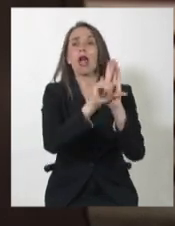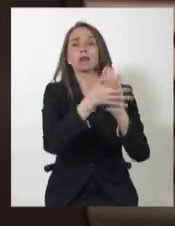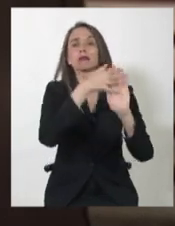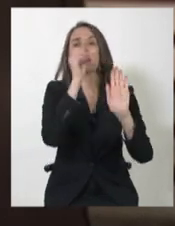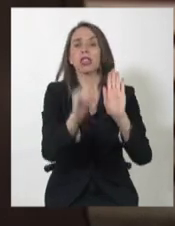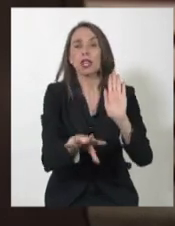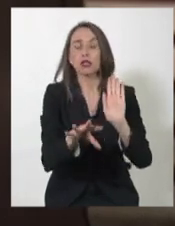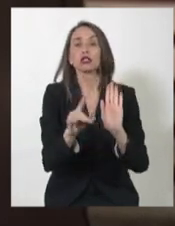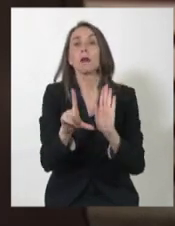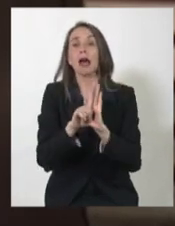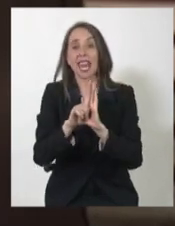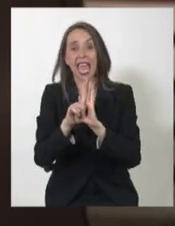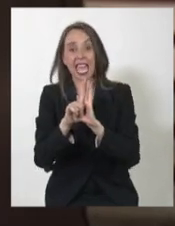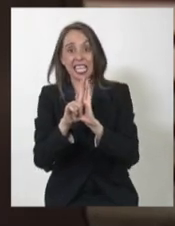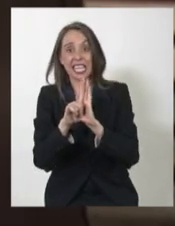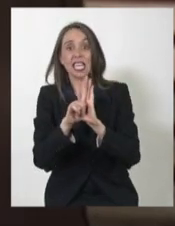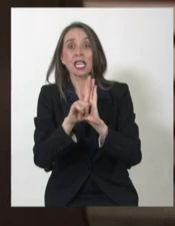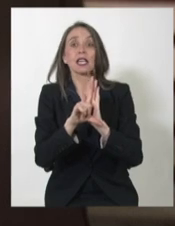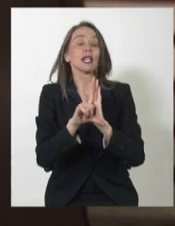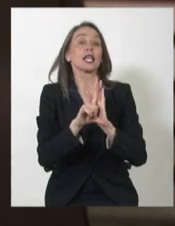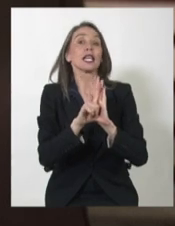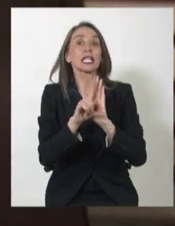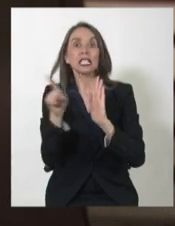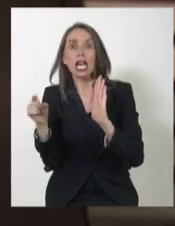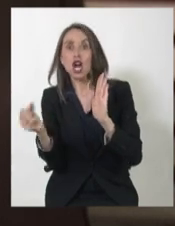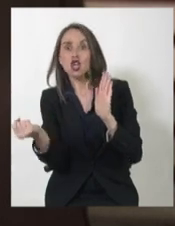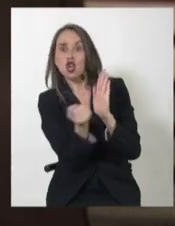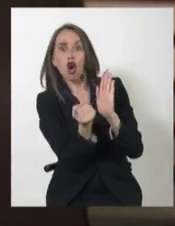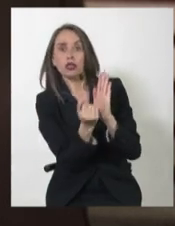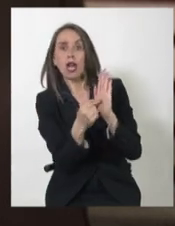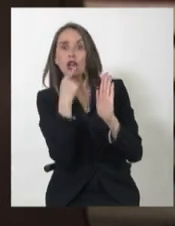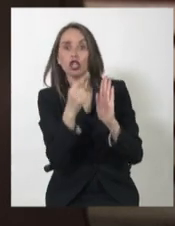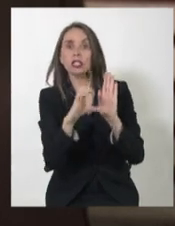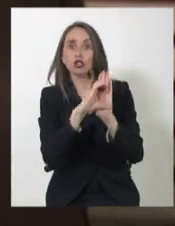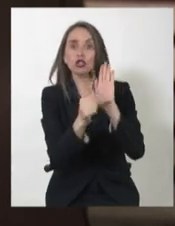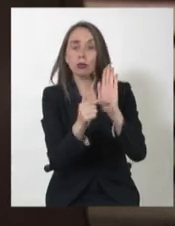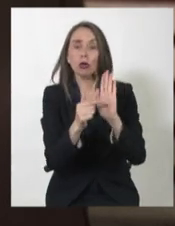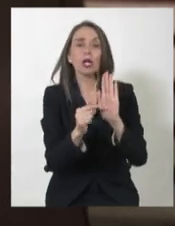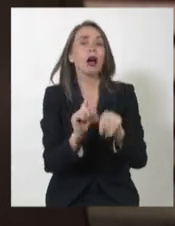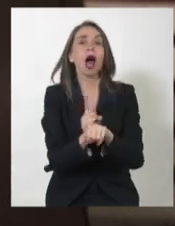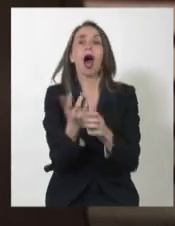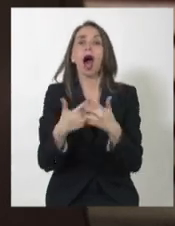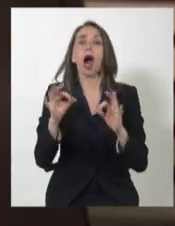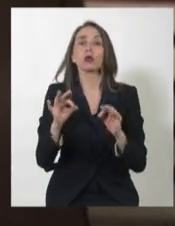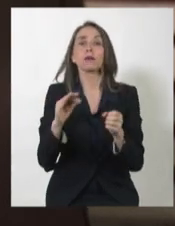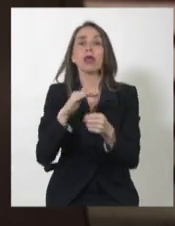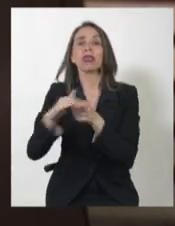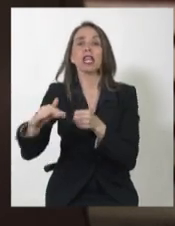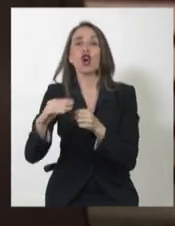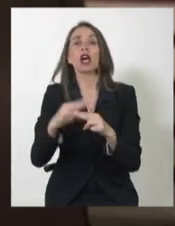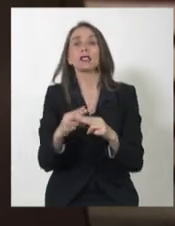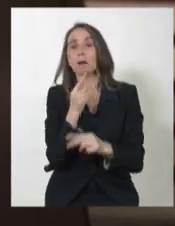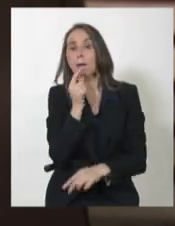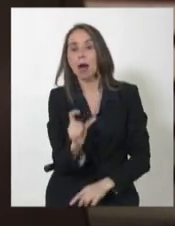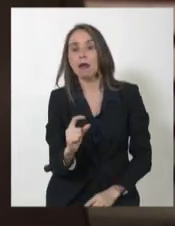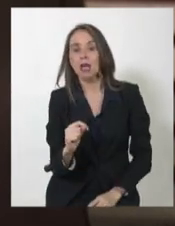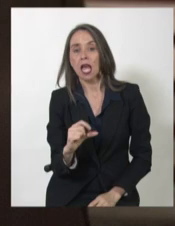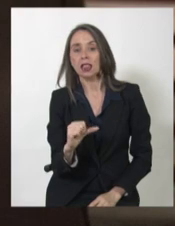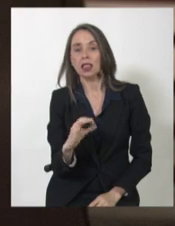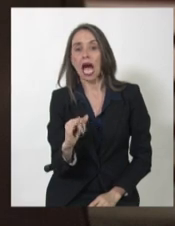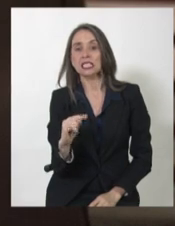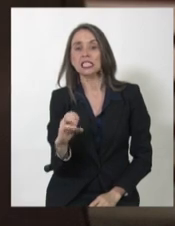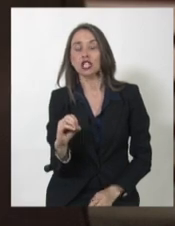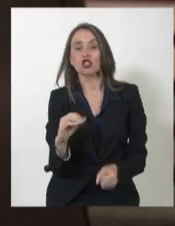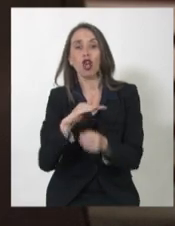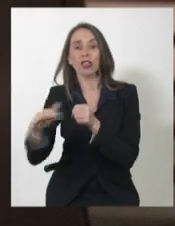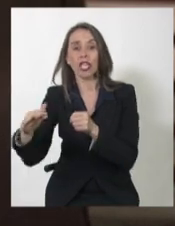leyes que estén en contra de lo que señale la nueva Constitución quedan tácitamente derogadas. Y ahí va a haber un papel también muy importante